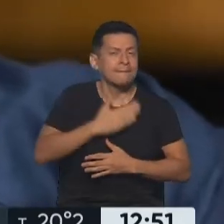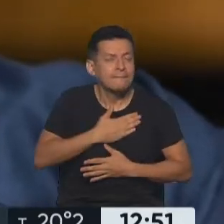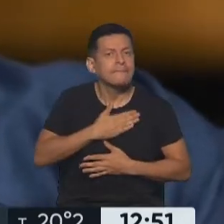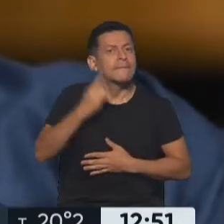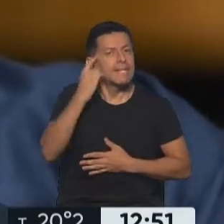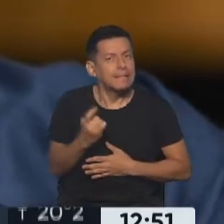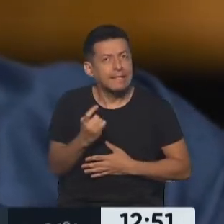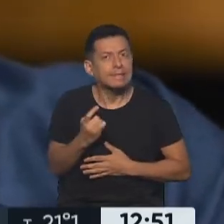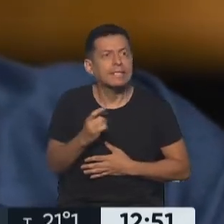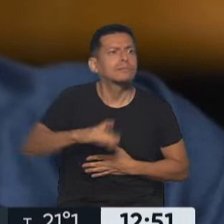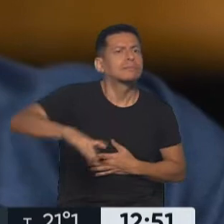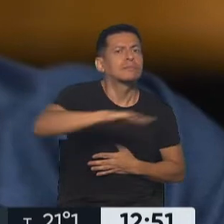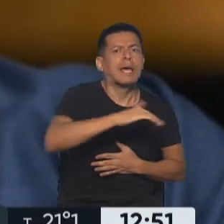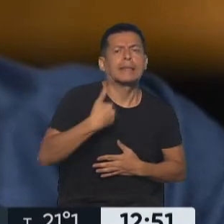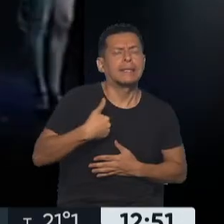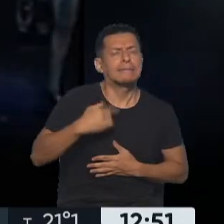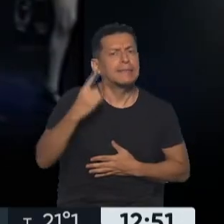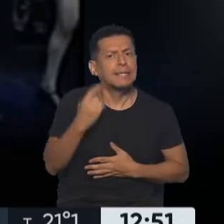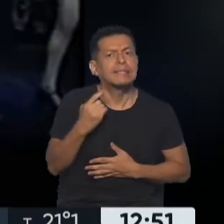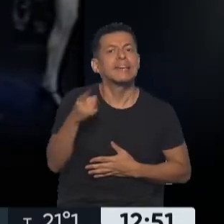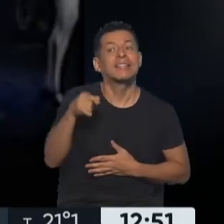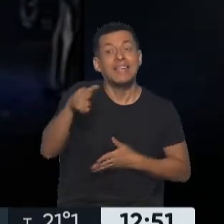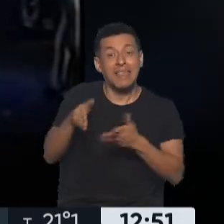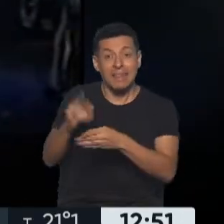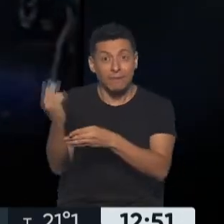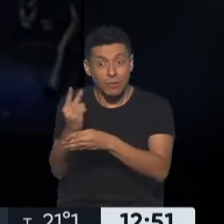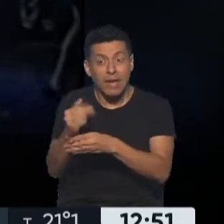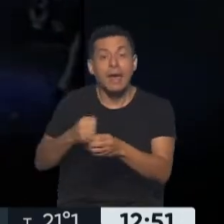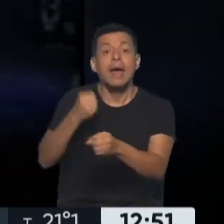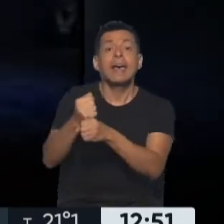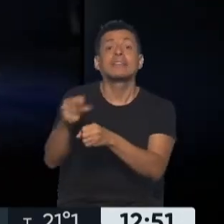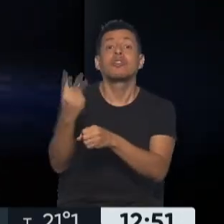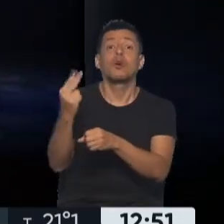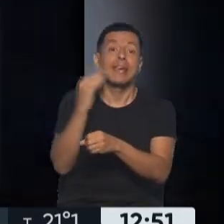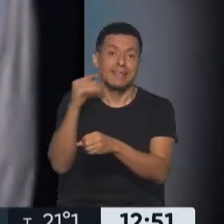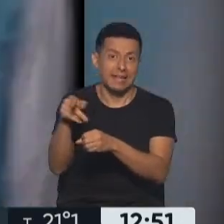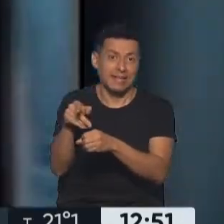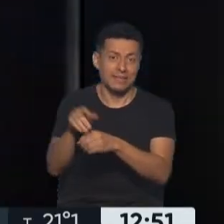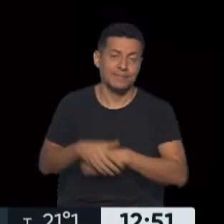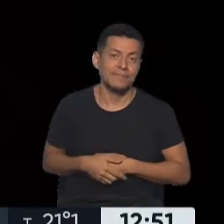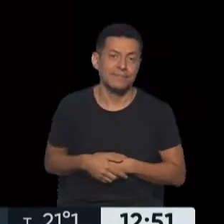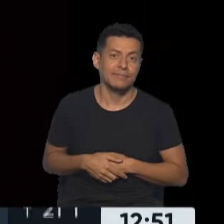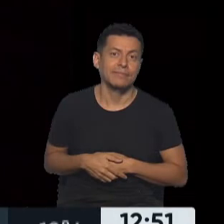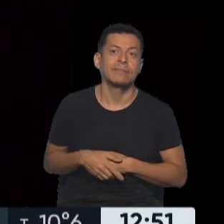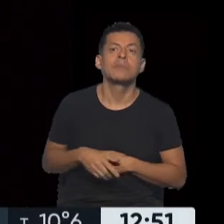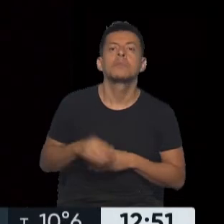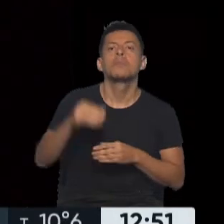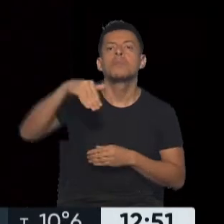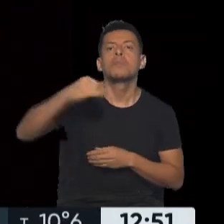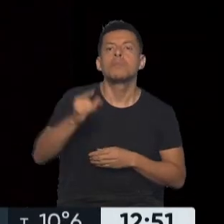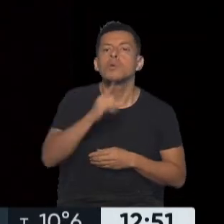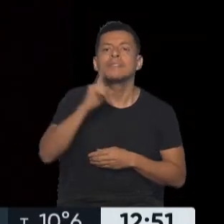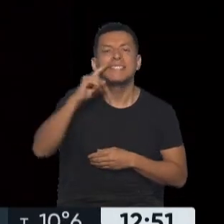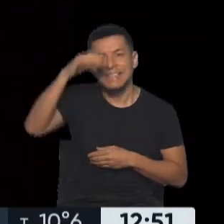a la escena nacional. Están siendo despedidos sus restos hasta las 2 de la tarde en la sala, en el hall del multiteatro, y